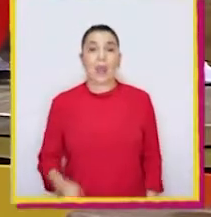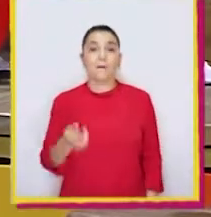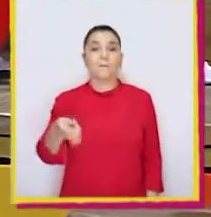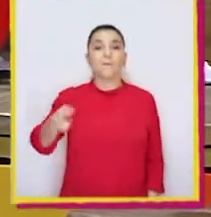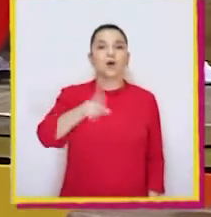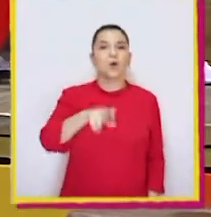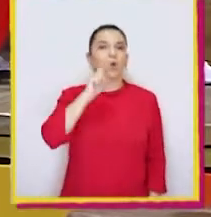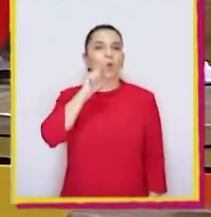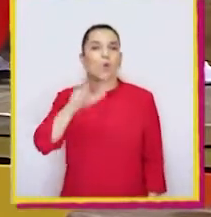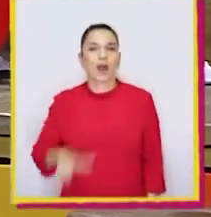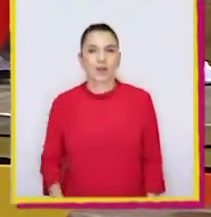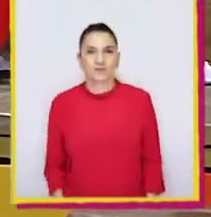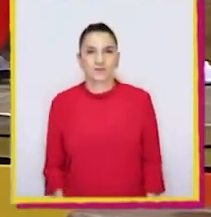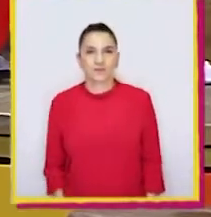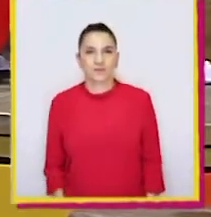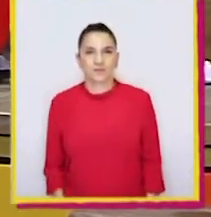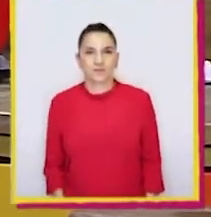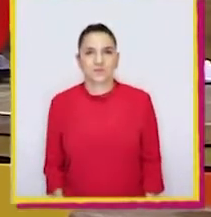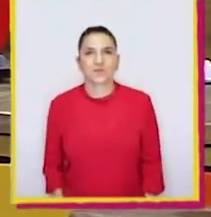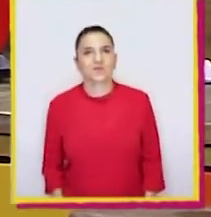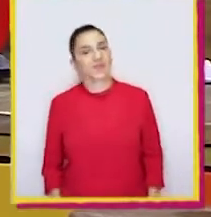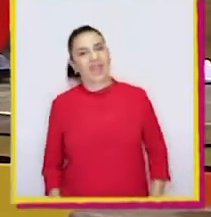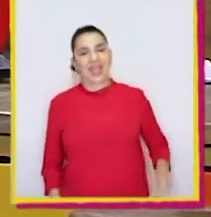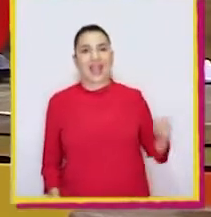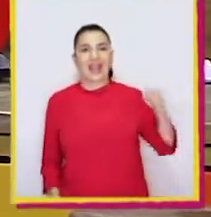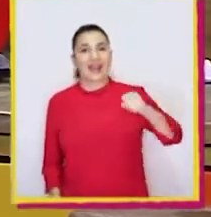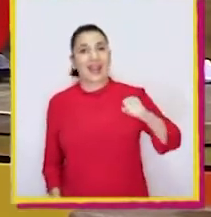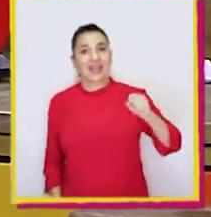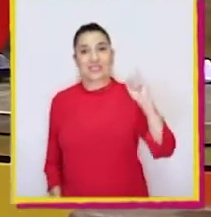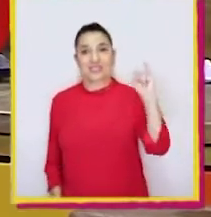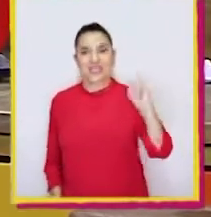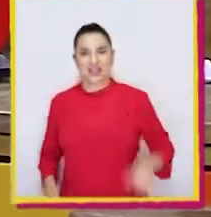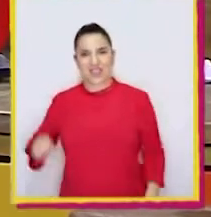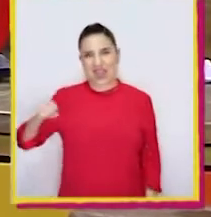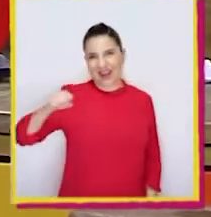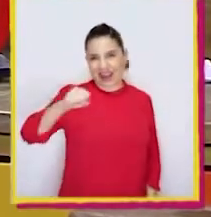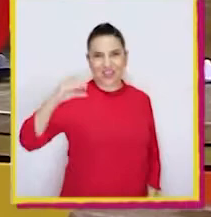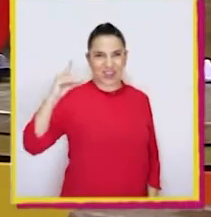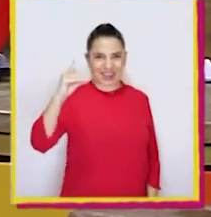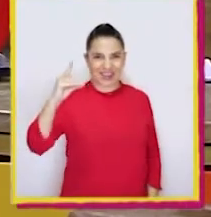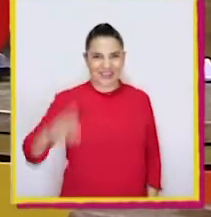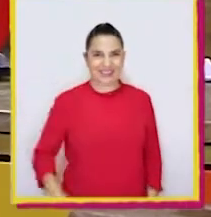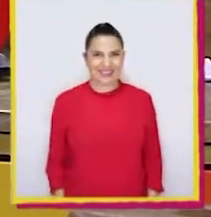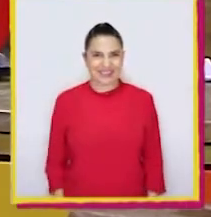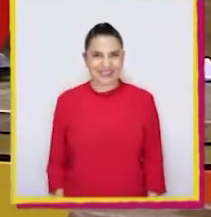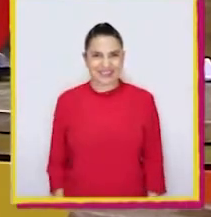¡Correcto! El patrón es recto izquierda, recto derecha.